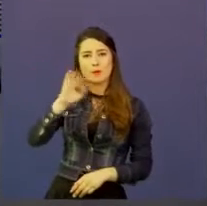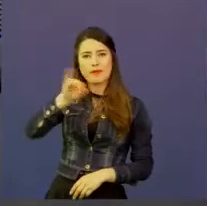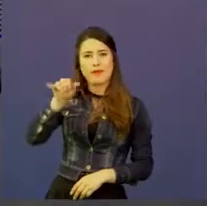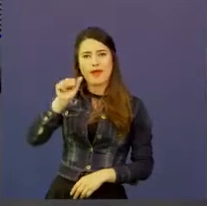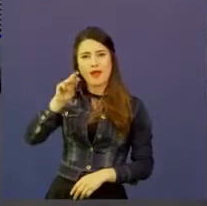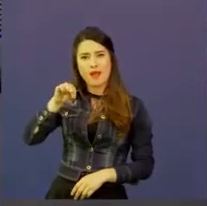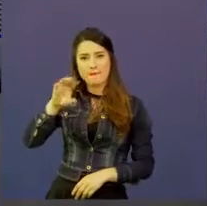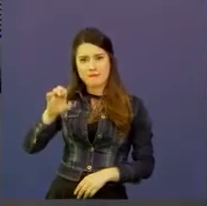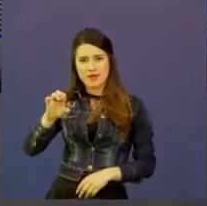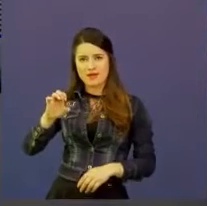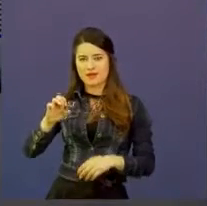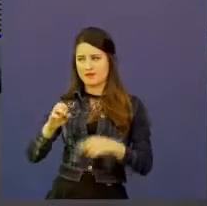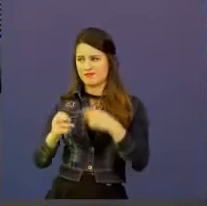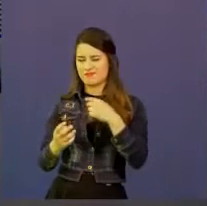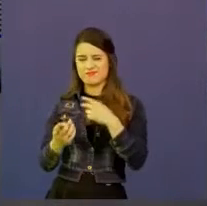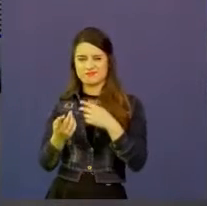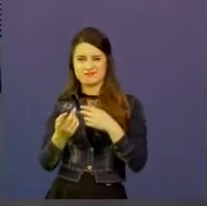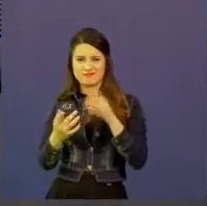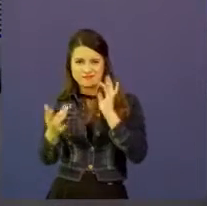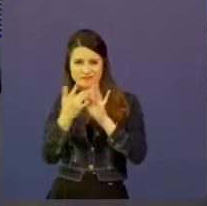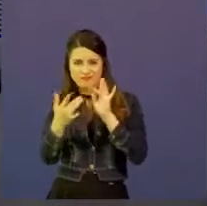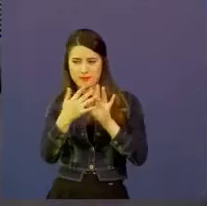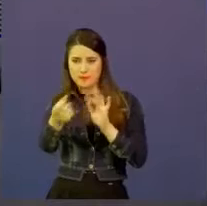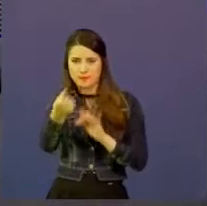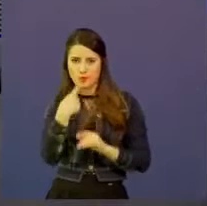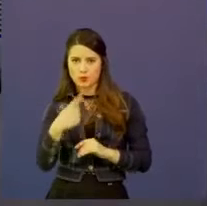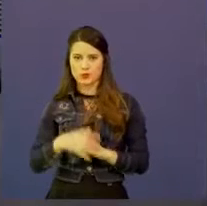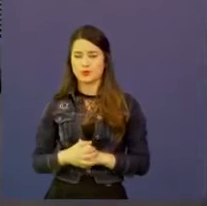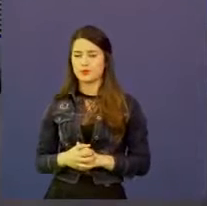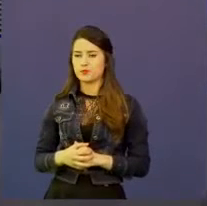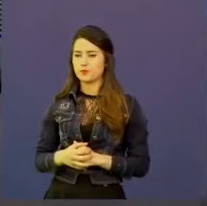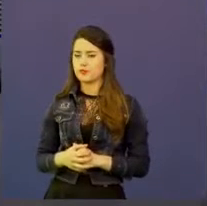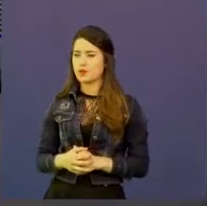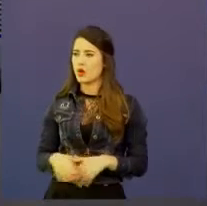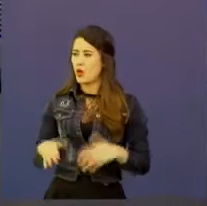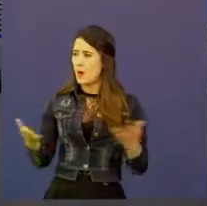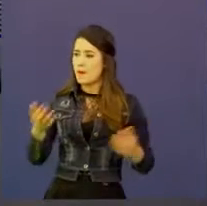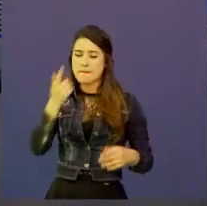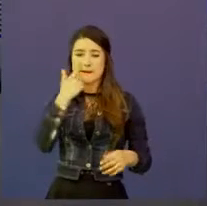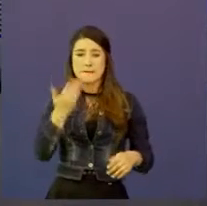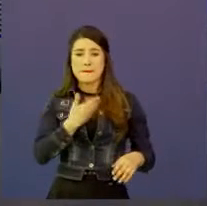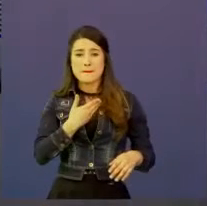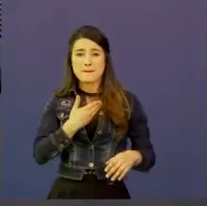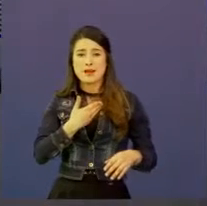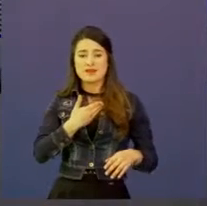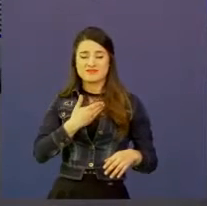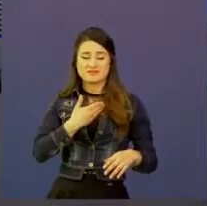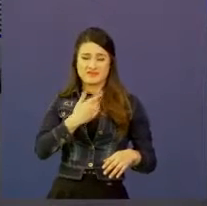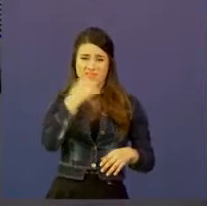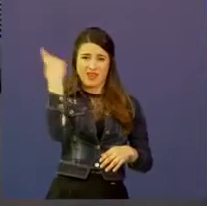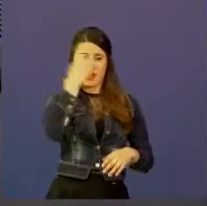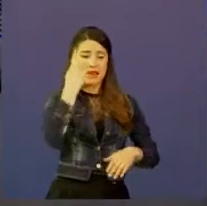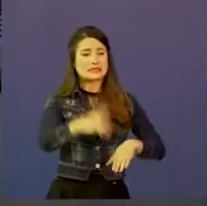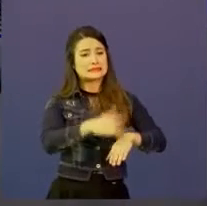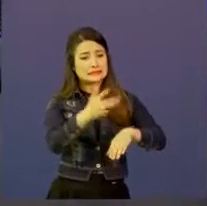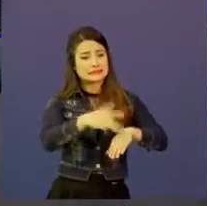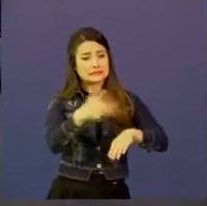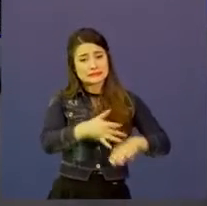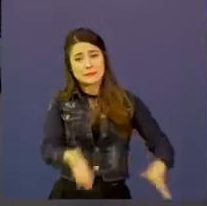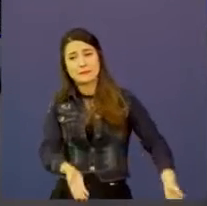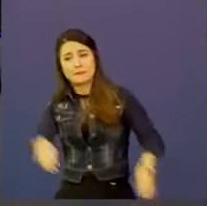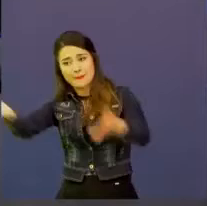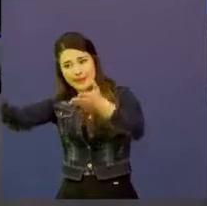podría motivar a los padres de familia para que acompañen a sus hijos a utilizar las nuevas tecnologías en el aprendizaje?